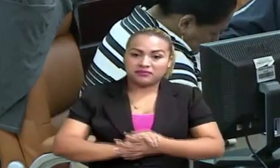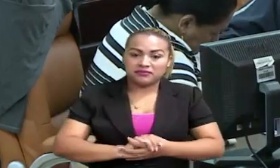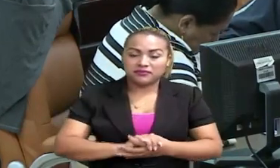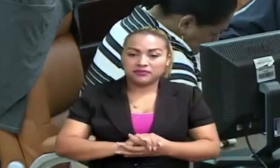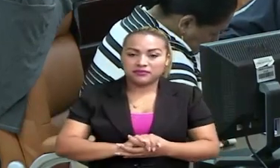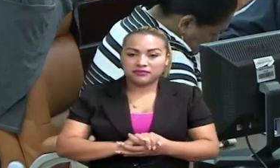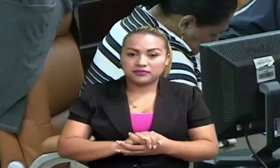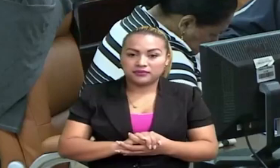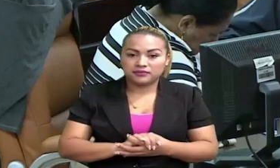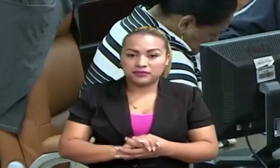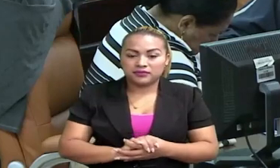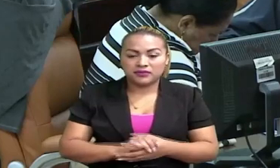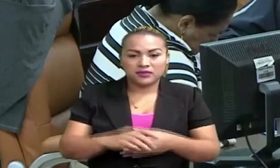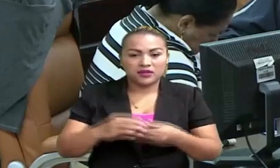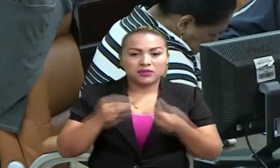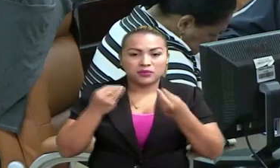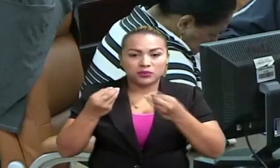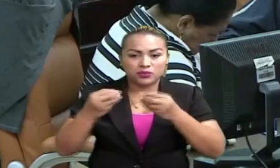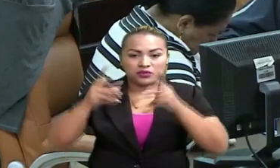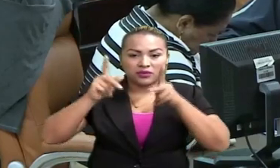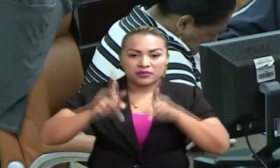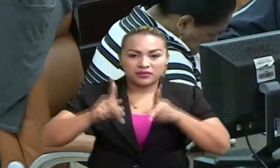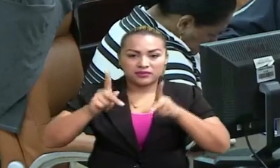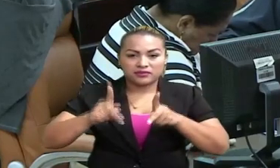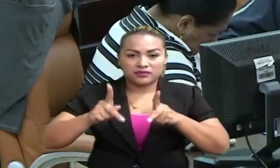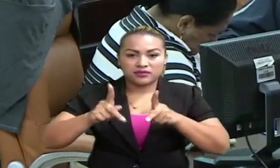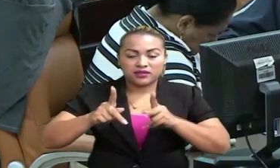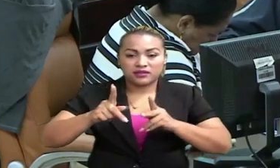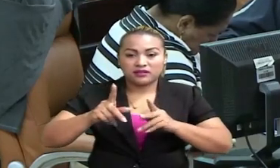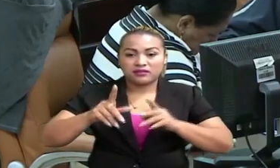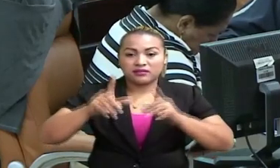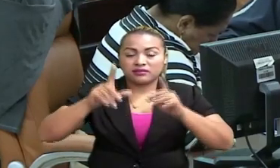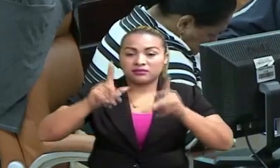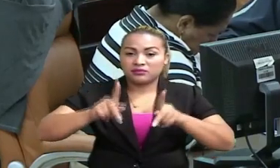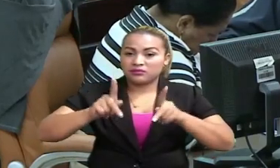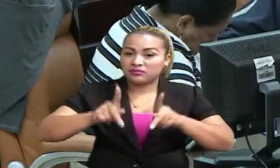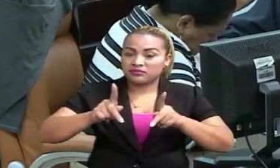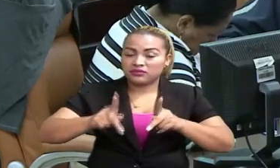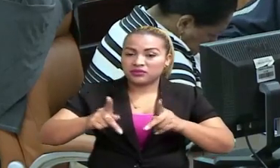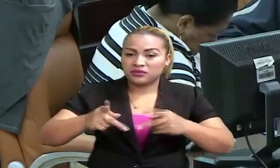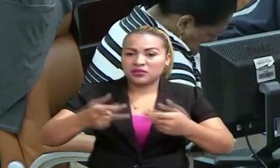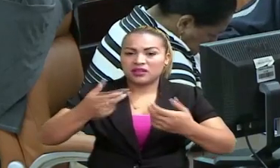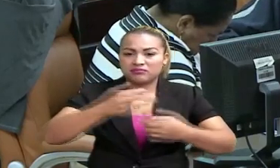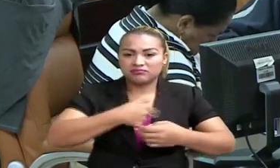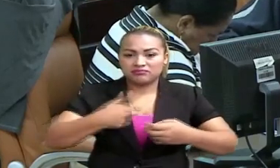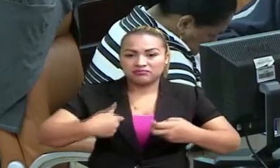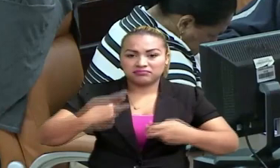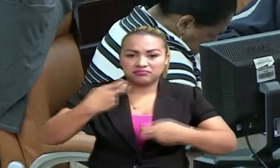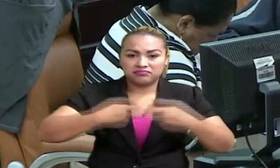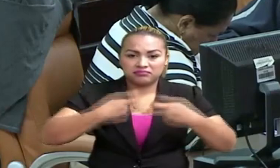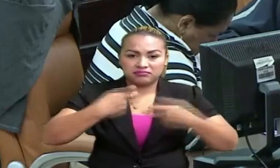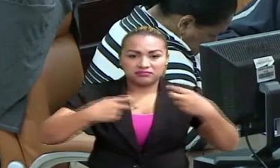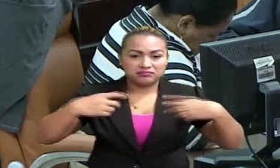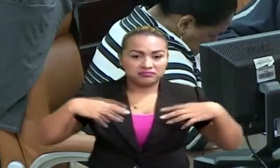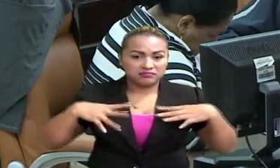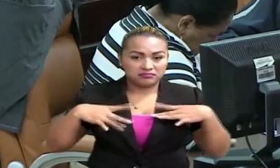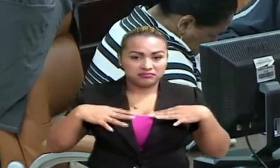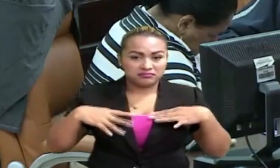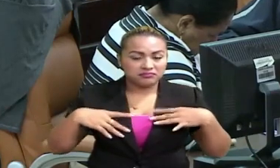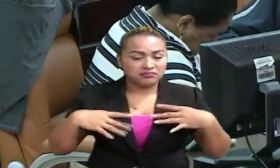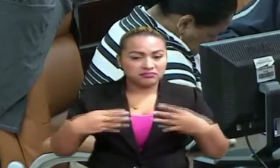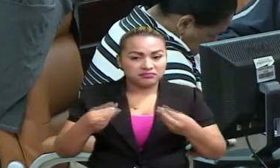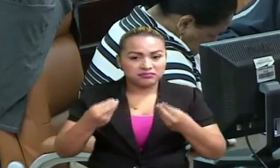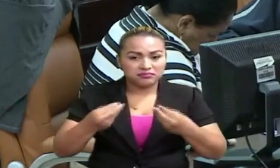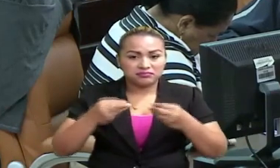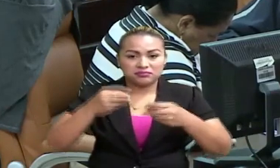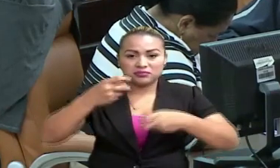que destruyeron muchos de los avances, especialmente en materia económica,